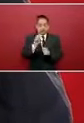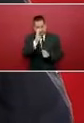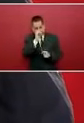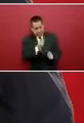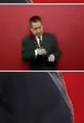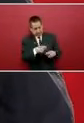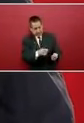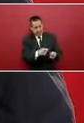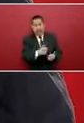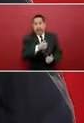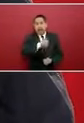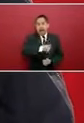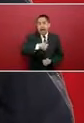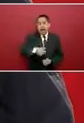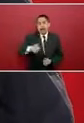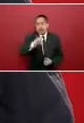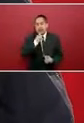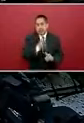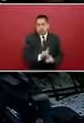por niño.